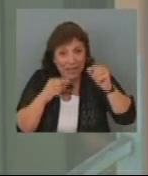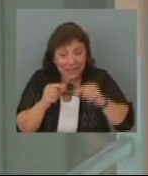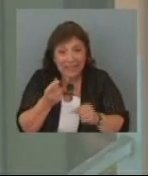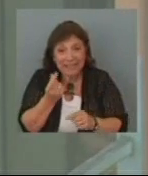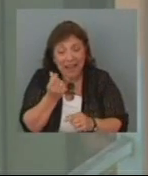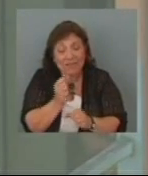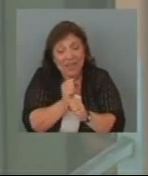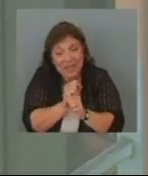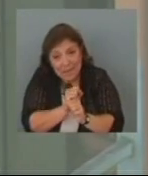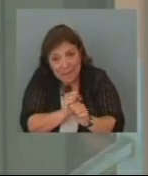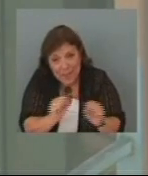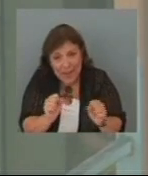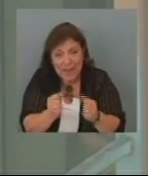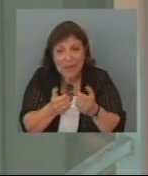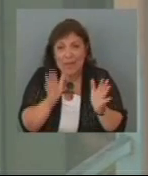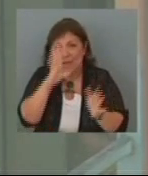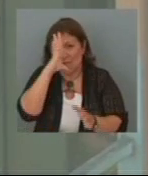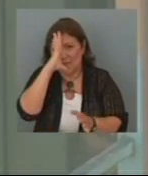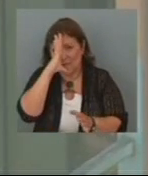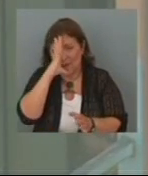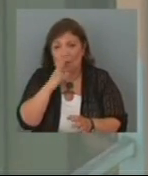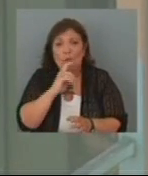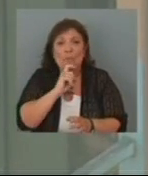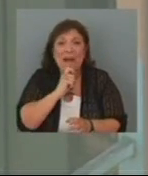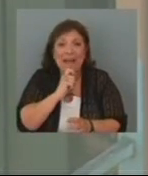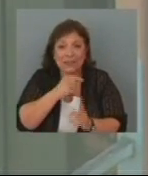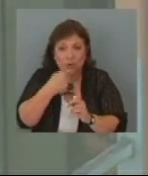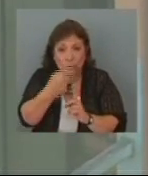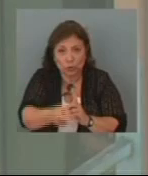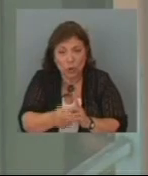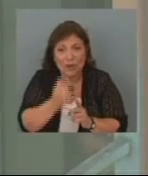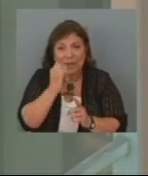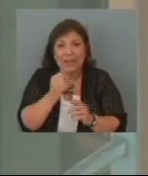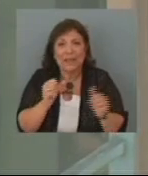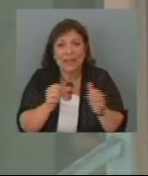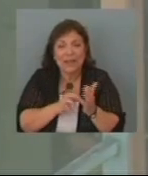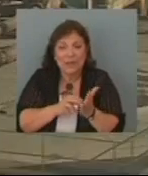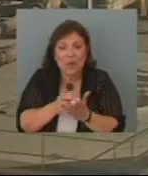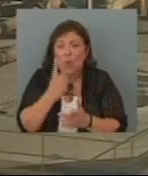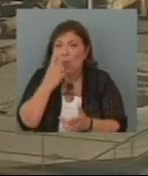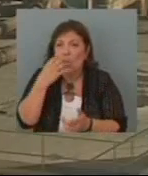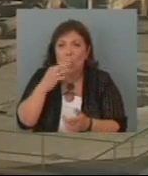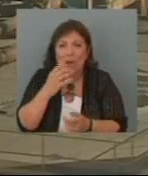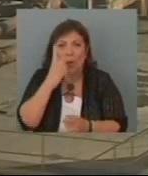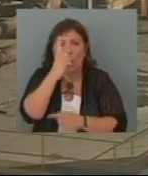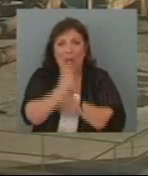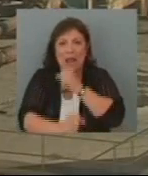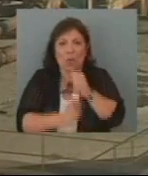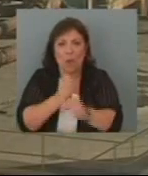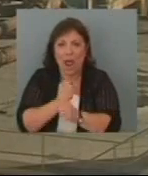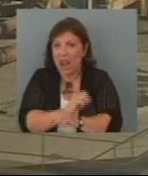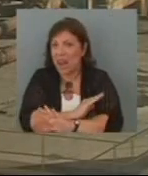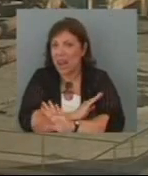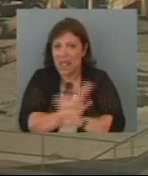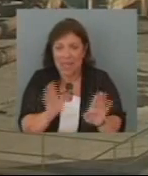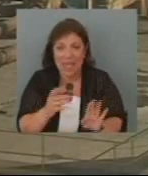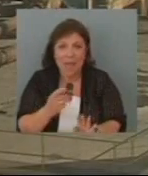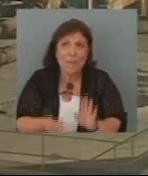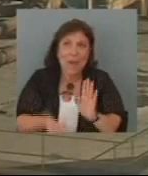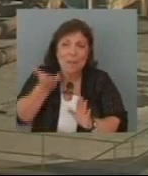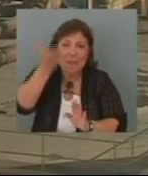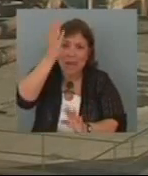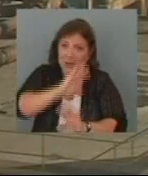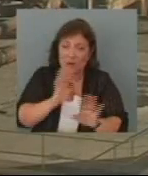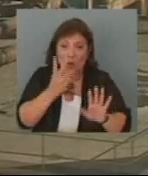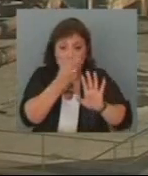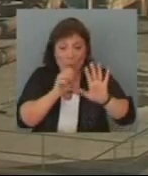podría comenzar a regir desde febrero o marzo y mediante la realización de un único ajuste anual. Desde el año 2010,